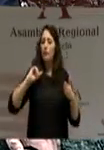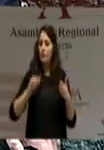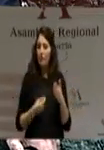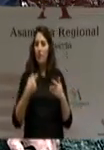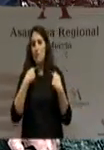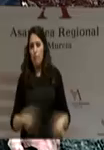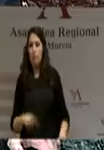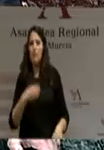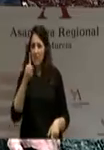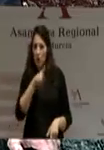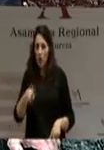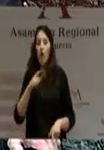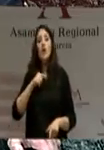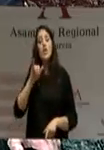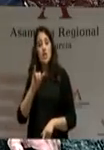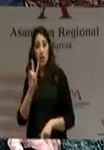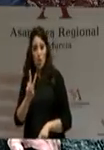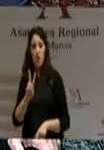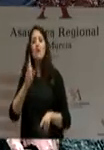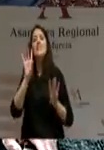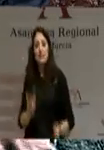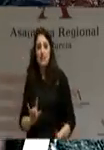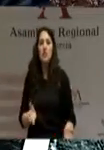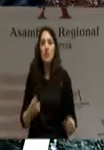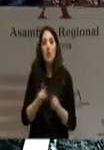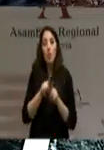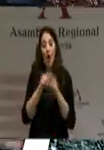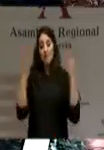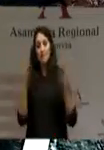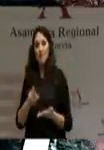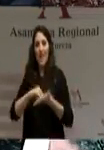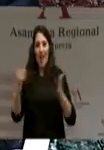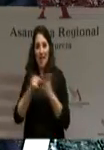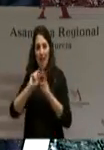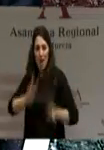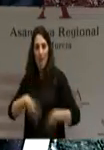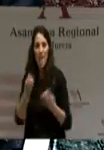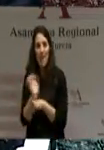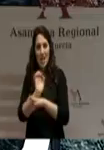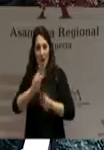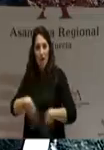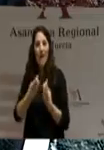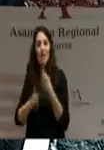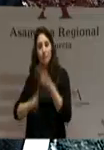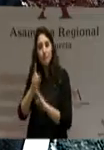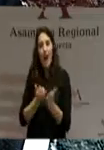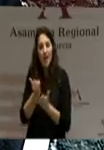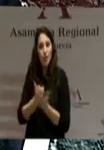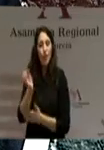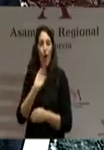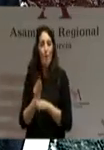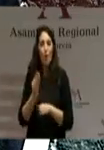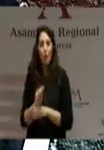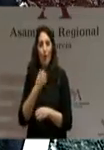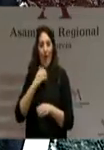para invertir en investigación, en tecnologías de energías renovables, en desarrollo de agricultura y productos ecológicos, en